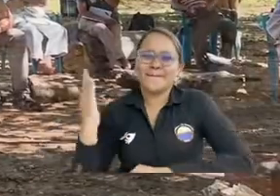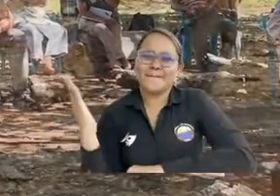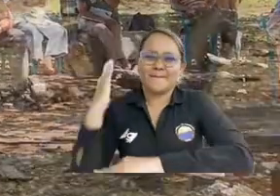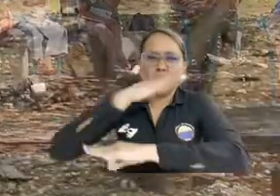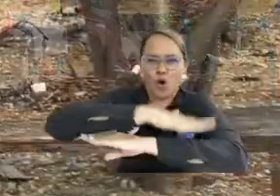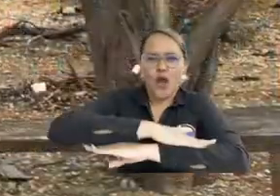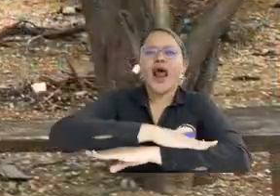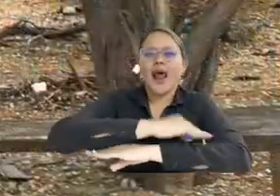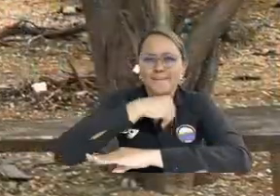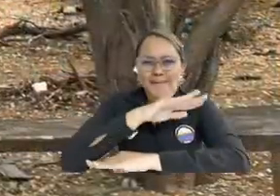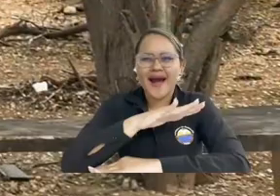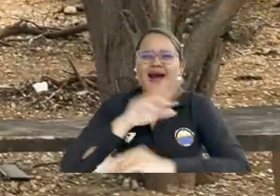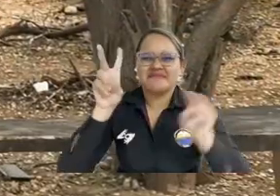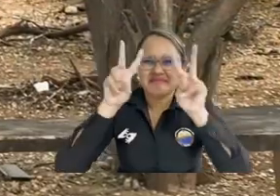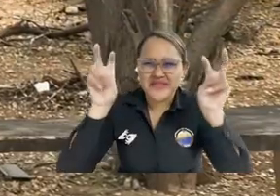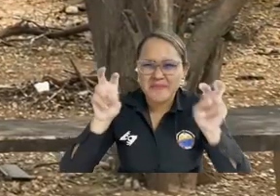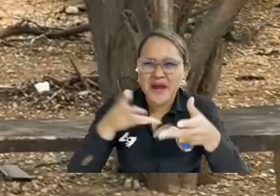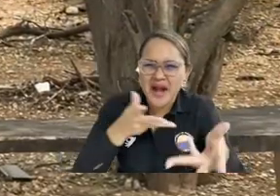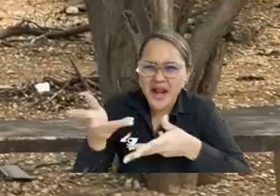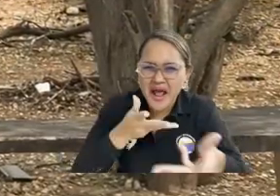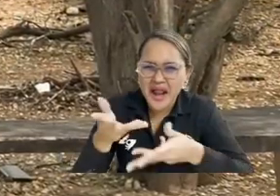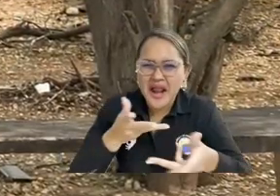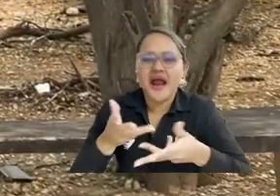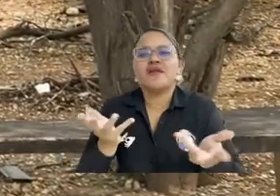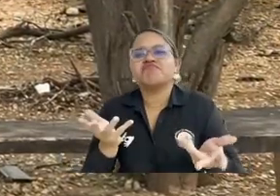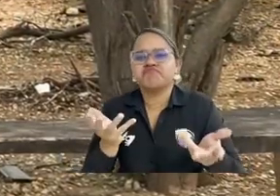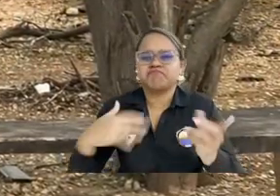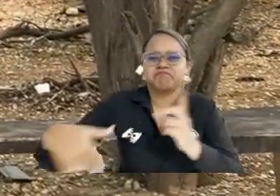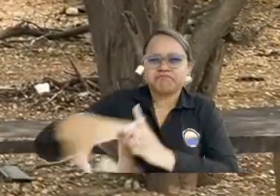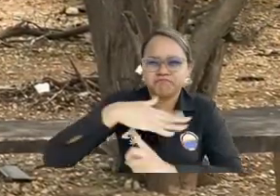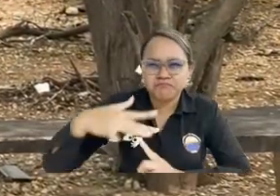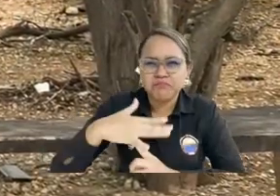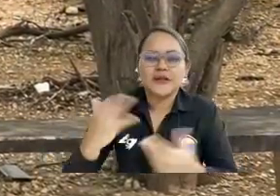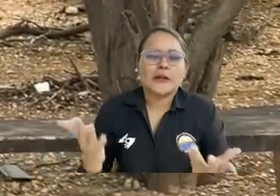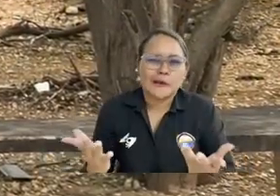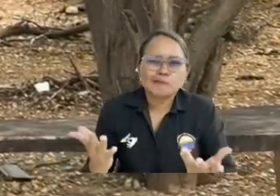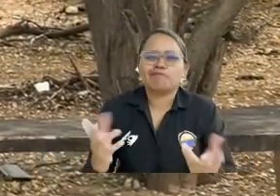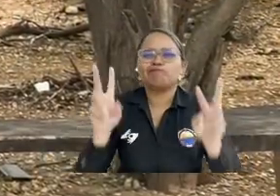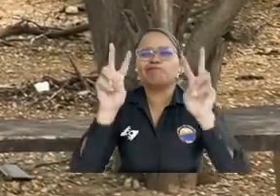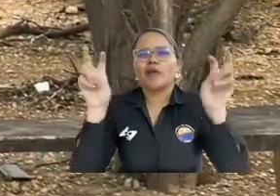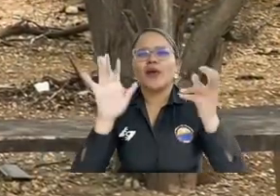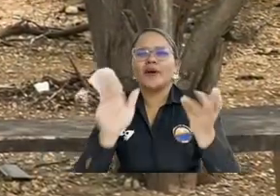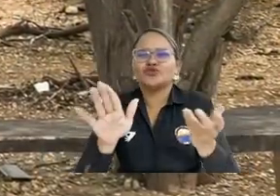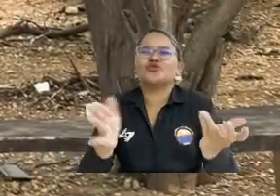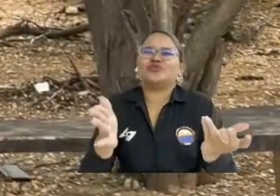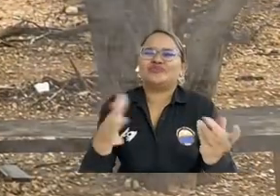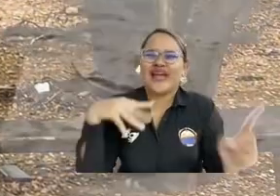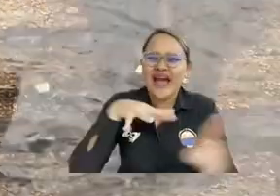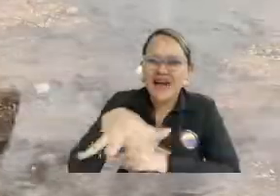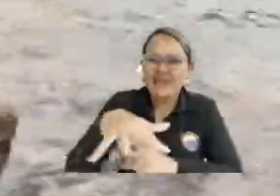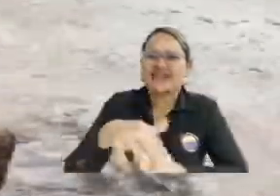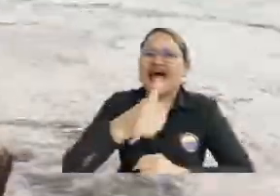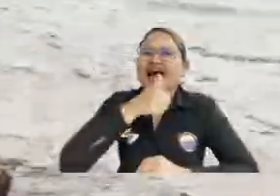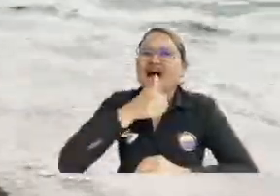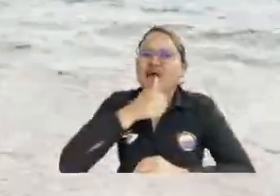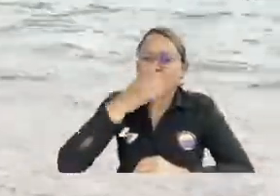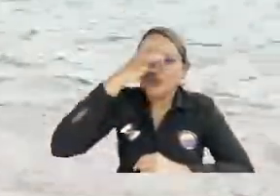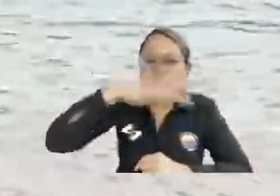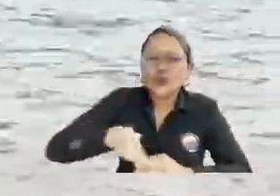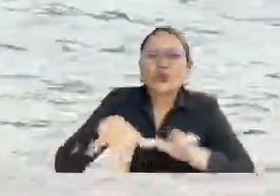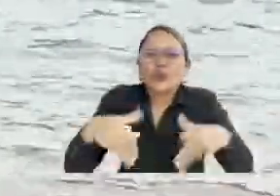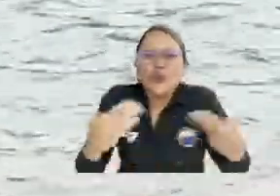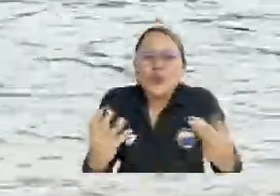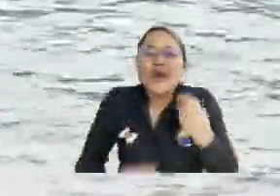En esa primera jornada, pues básicamente se destacaron algunos temas de orden ambiental, como las afectaciones relacionadas con el colector